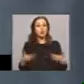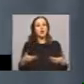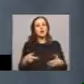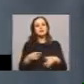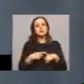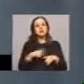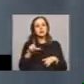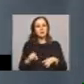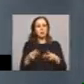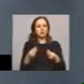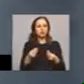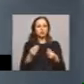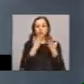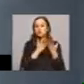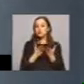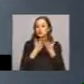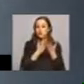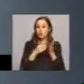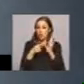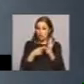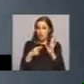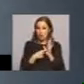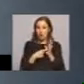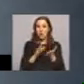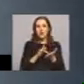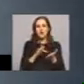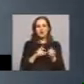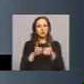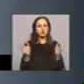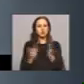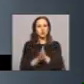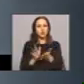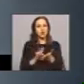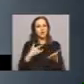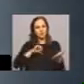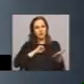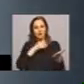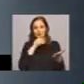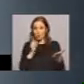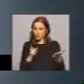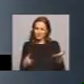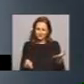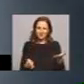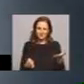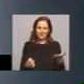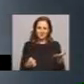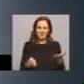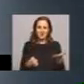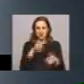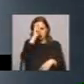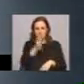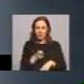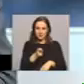mucho, lo estudio bastante en la novela, pero siempre me ha interesado en todas mis novelas. Es por eso que te hablo también. Sí, con tranquilidad, con respeto,